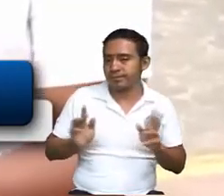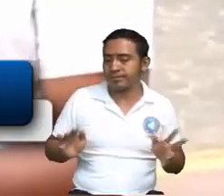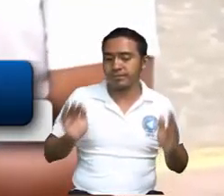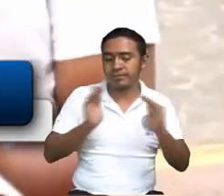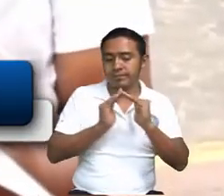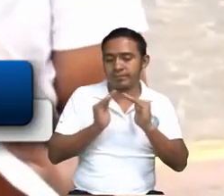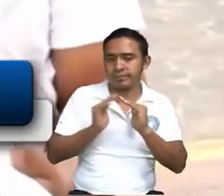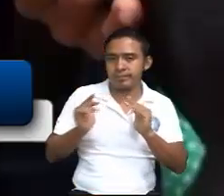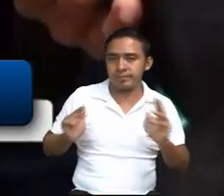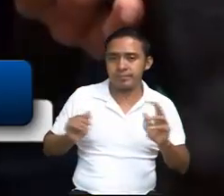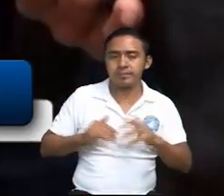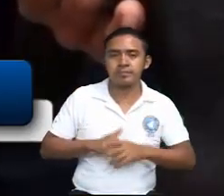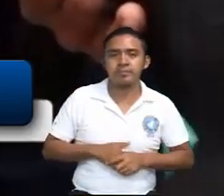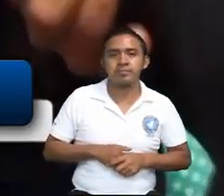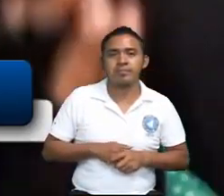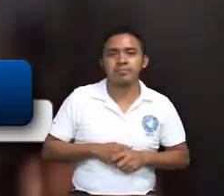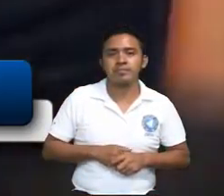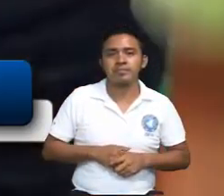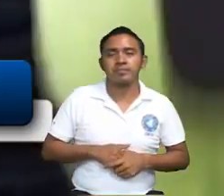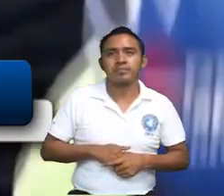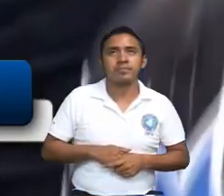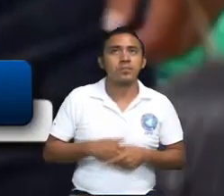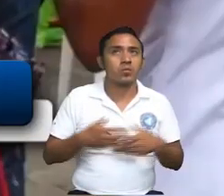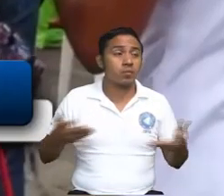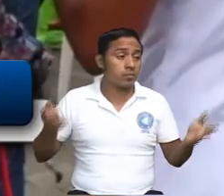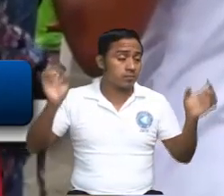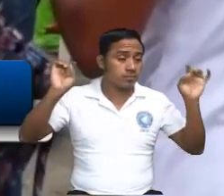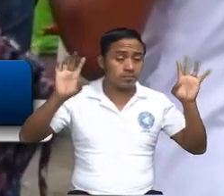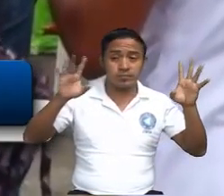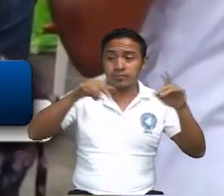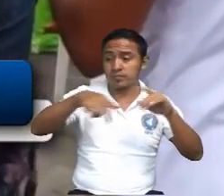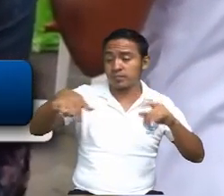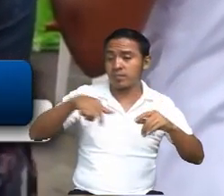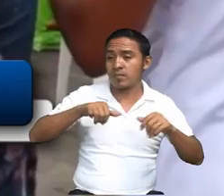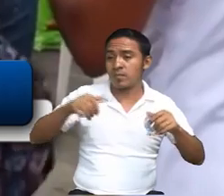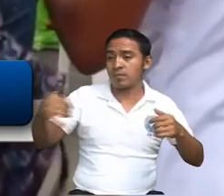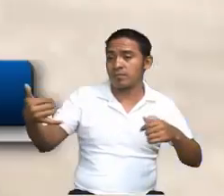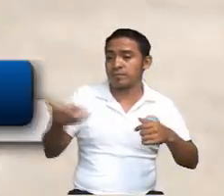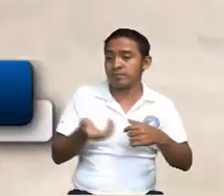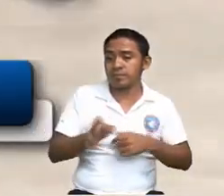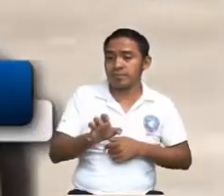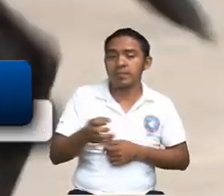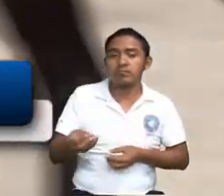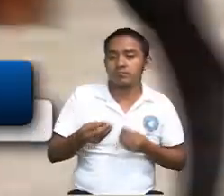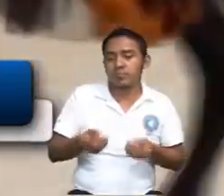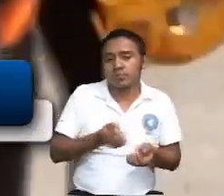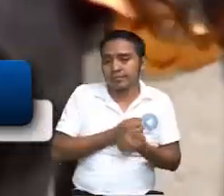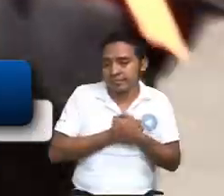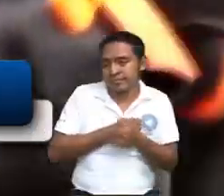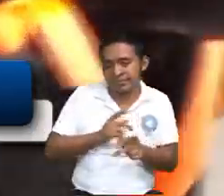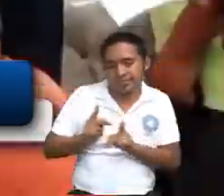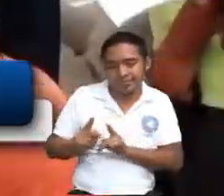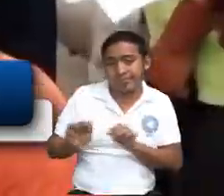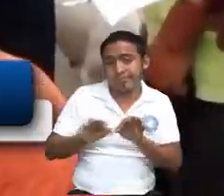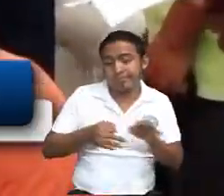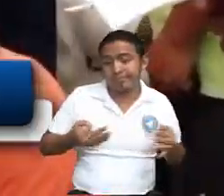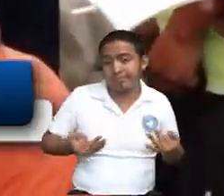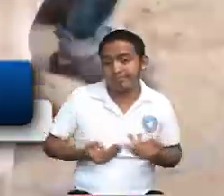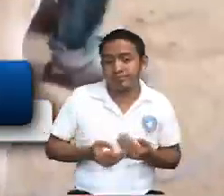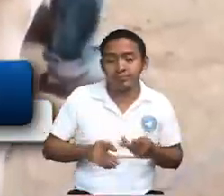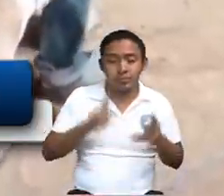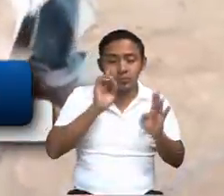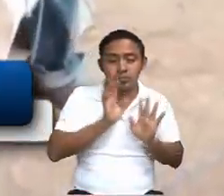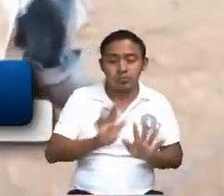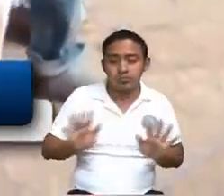casa. Y da la casualidad, ¿verdad?, que estos animalitos son muy queridos por la familia. Los